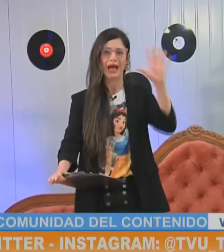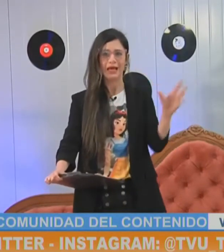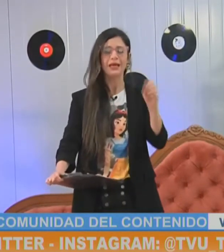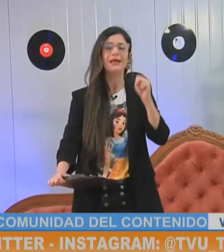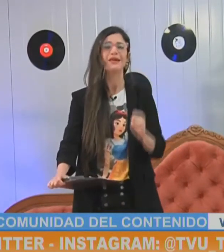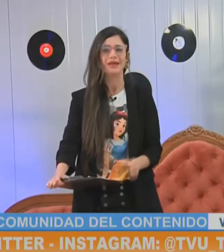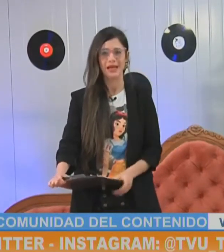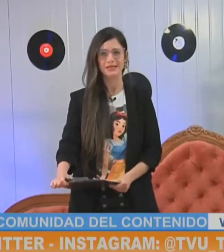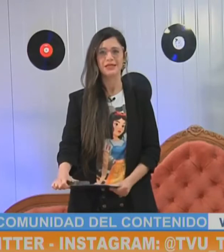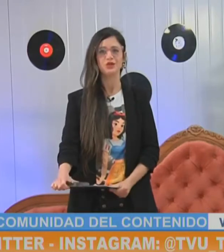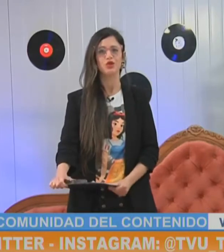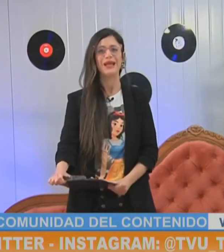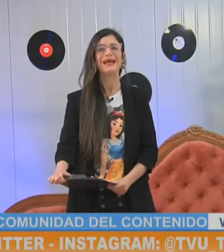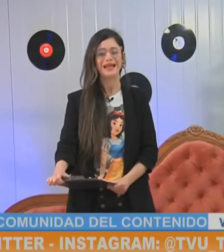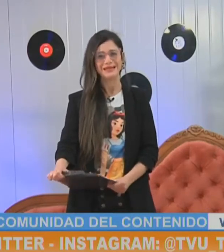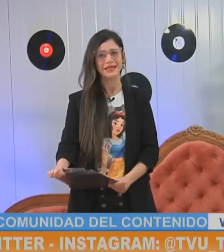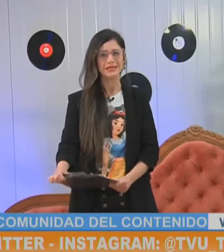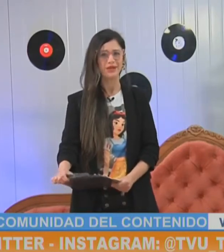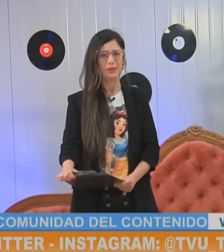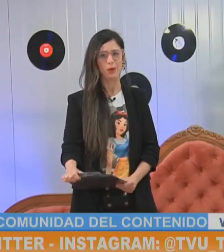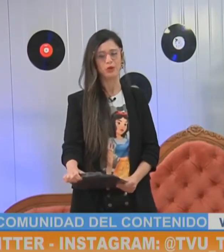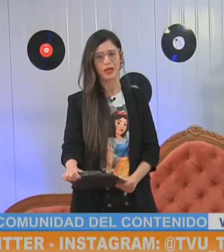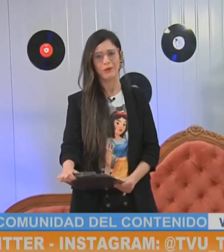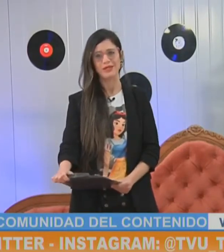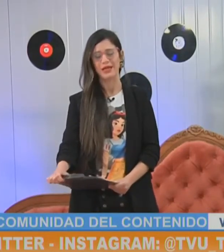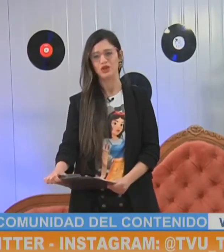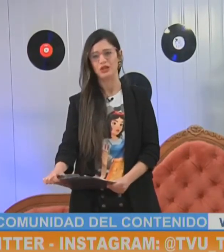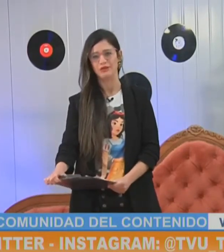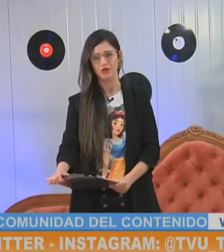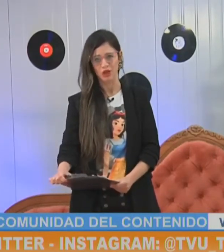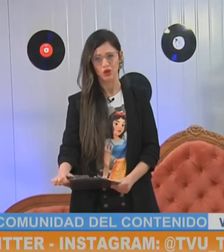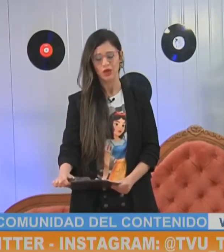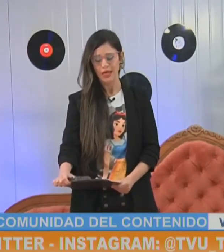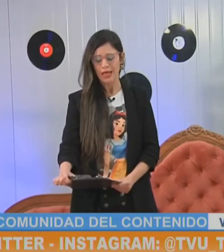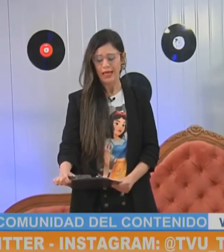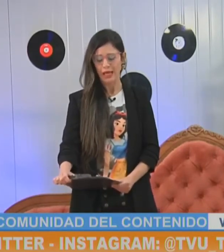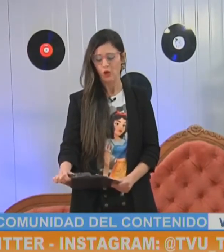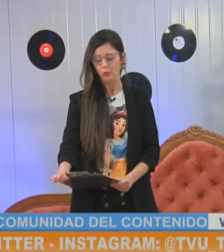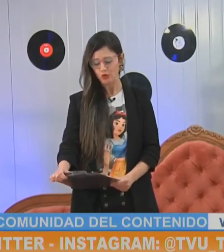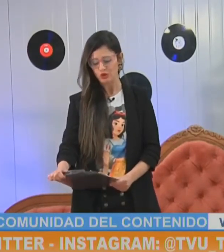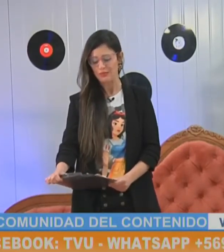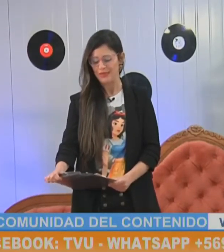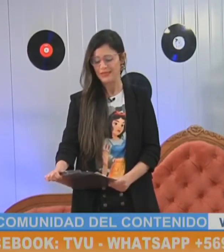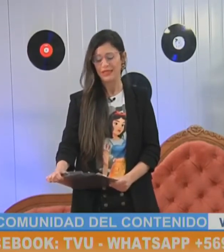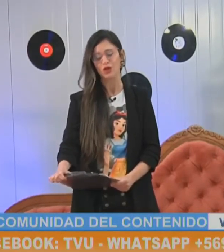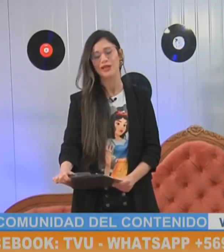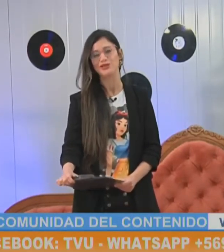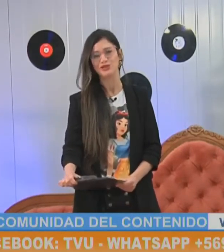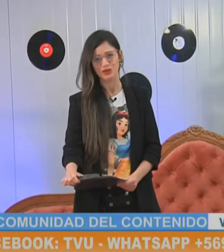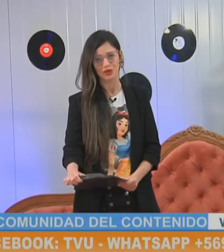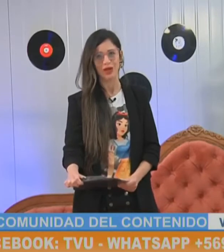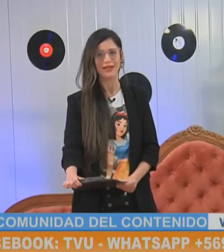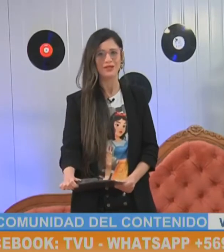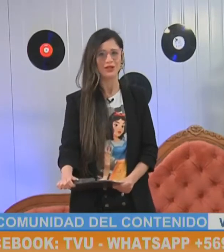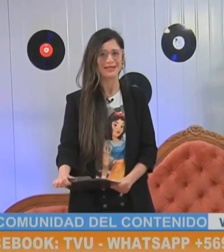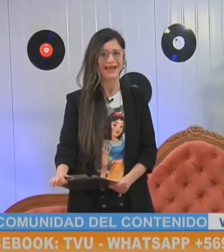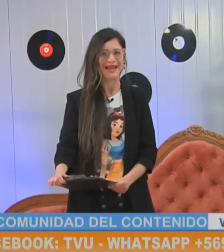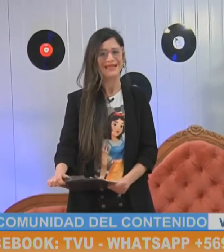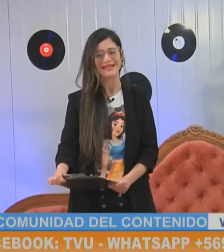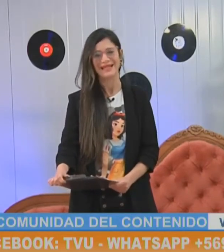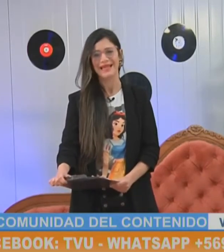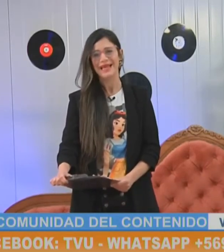comienzan a revelarse, ¿cierto?, toda la gran cantidad de cifras que podemos tener en nuestra región del Biobío. Los puntos también, ¿cierto?, de control han hecho